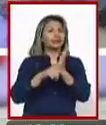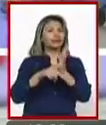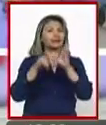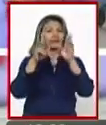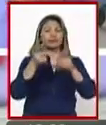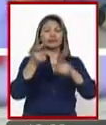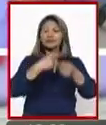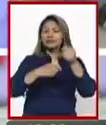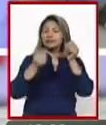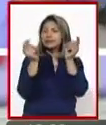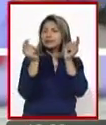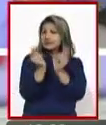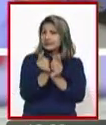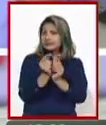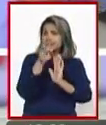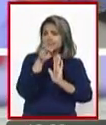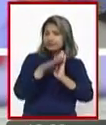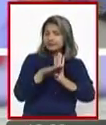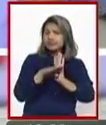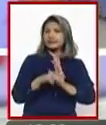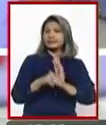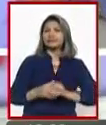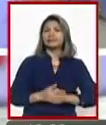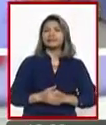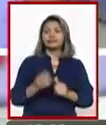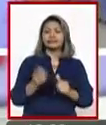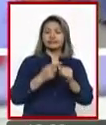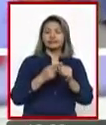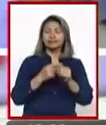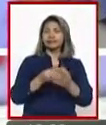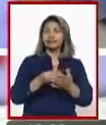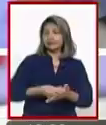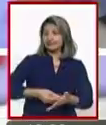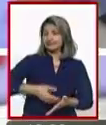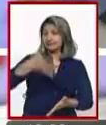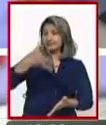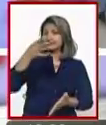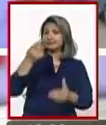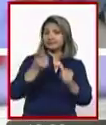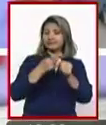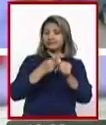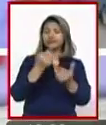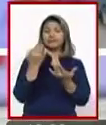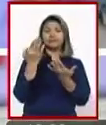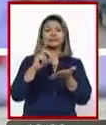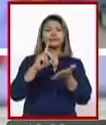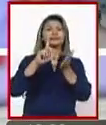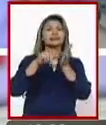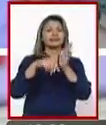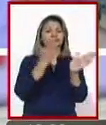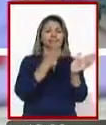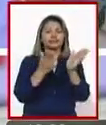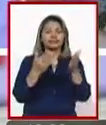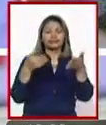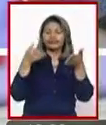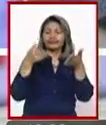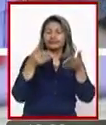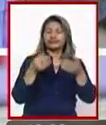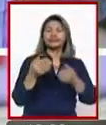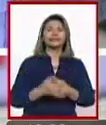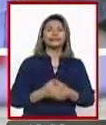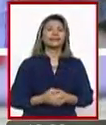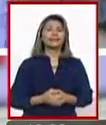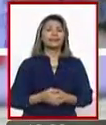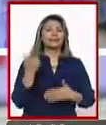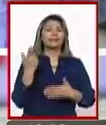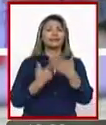minoristas. Veremos, primero tienen que acomodarse los mayoristas y veremos qué es lo que pasa después en lugar cercano a este,